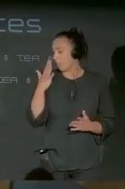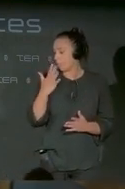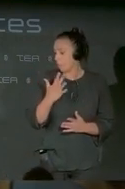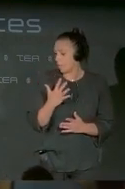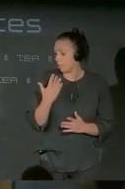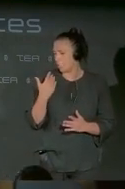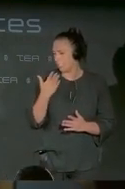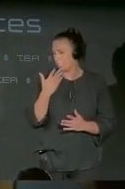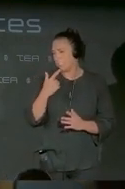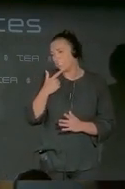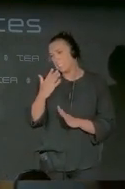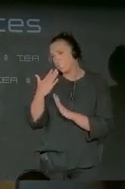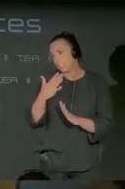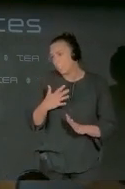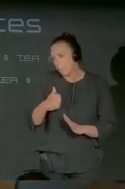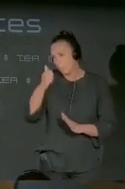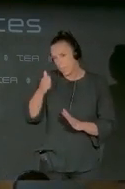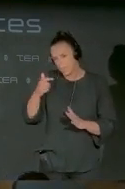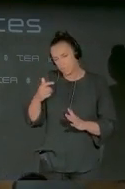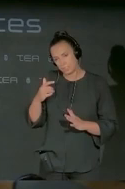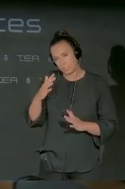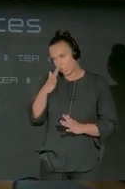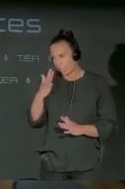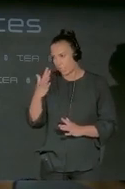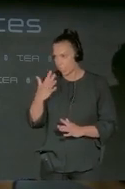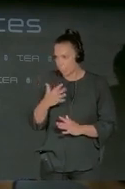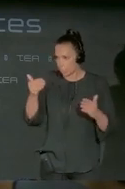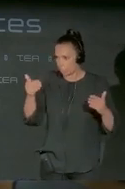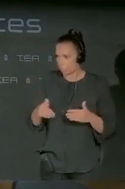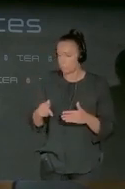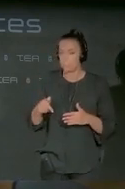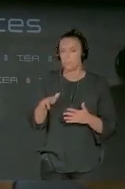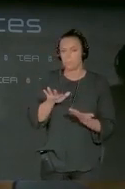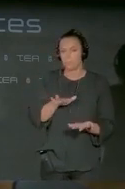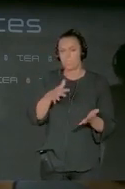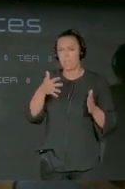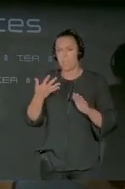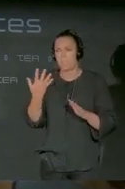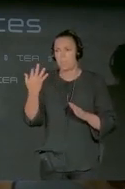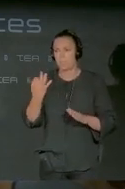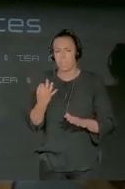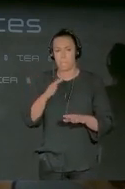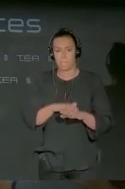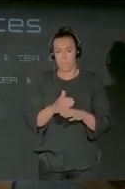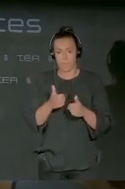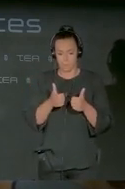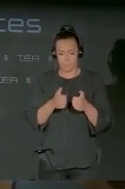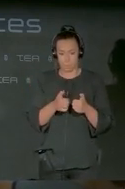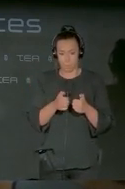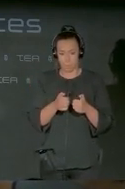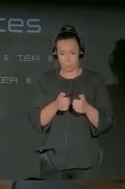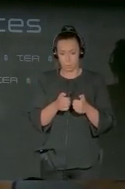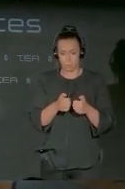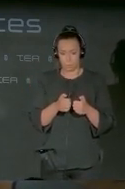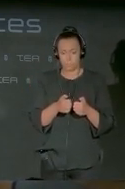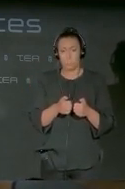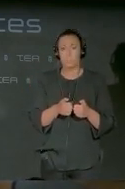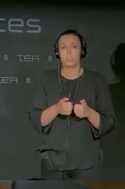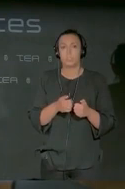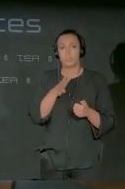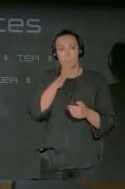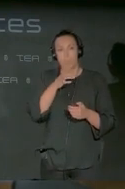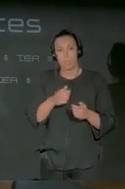última década, pero más intensamente en los 5 últimos años, para que los videojuegos hayan ocupado un lugar cada vez más relevante en